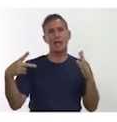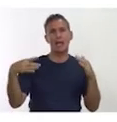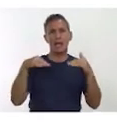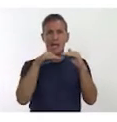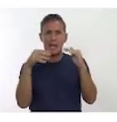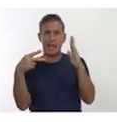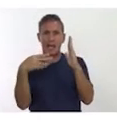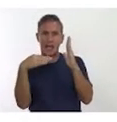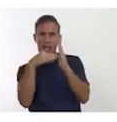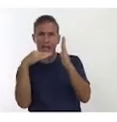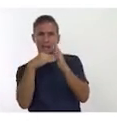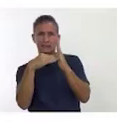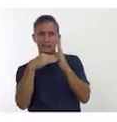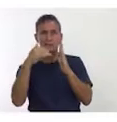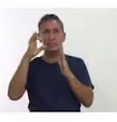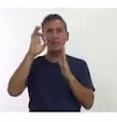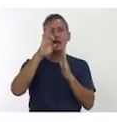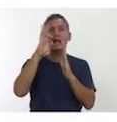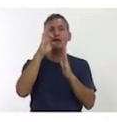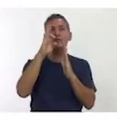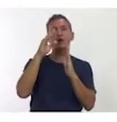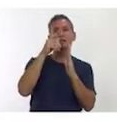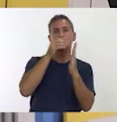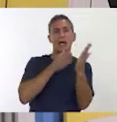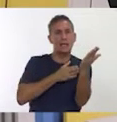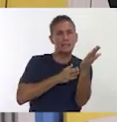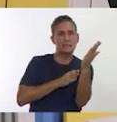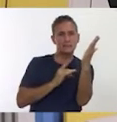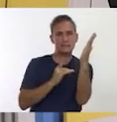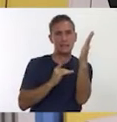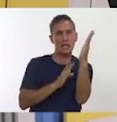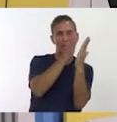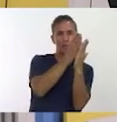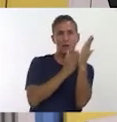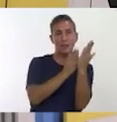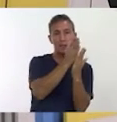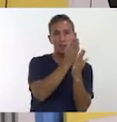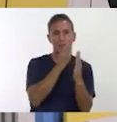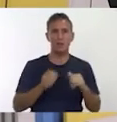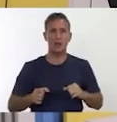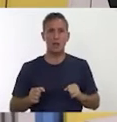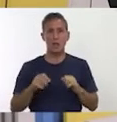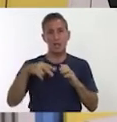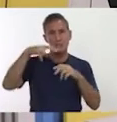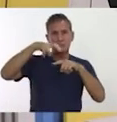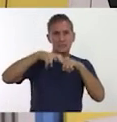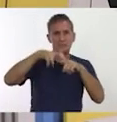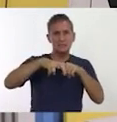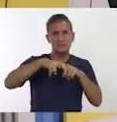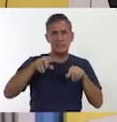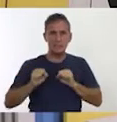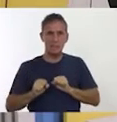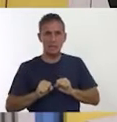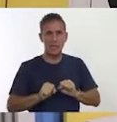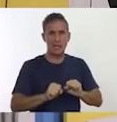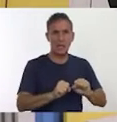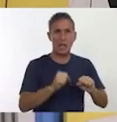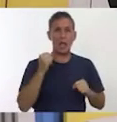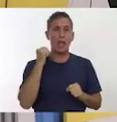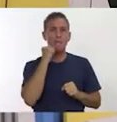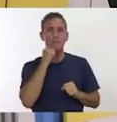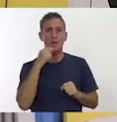la fuerza y el desplazamiento. Pero para alar una silla no tenemos a veces una sola